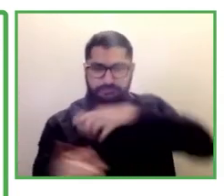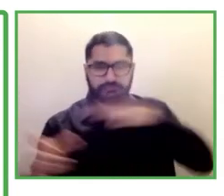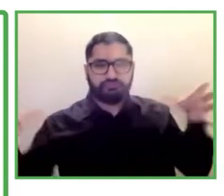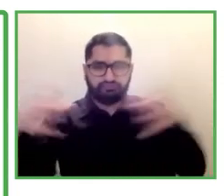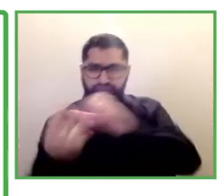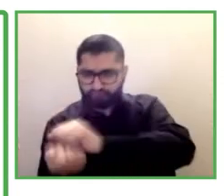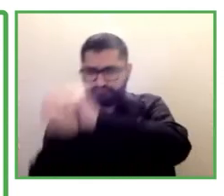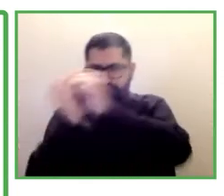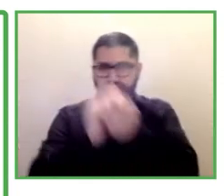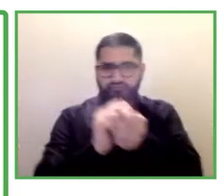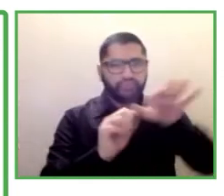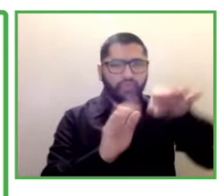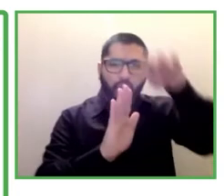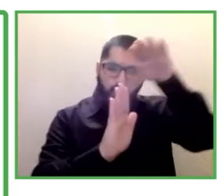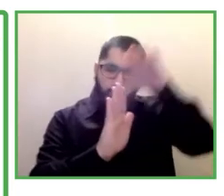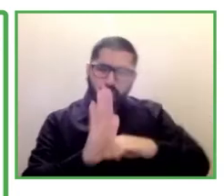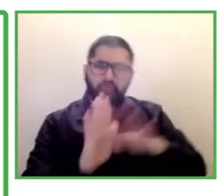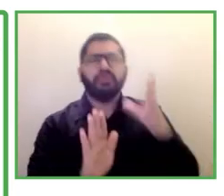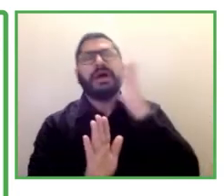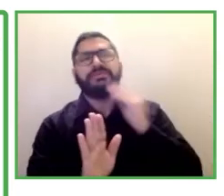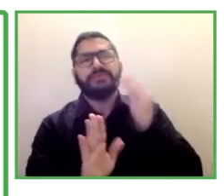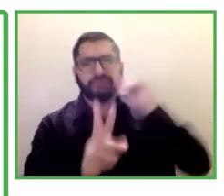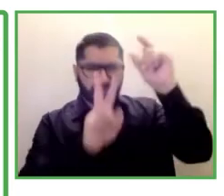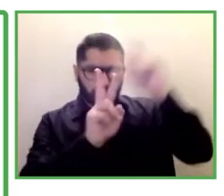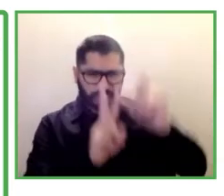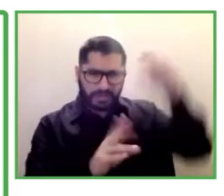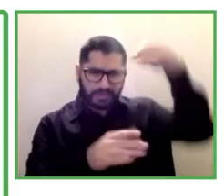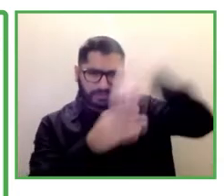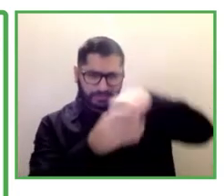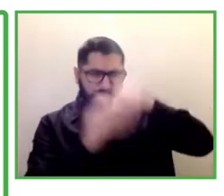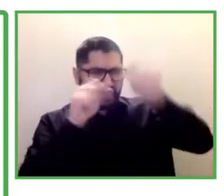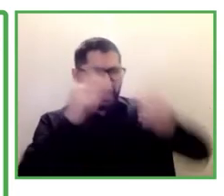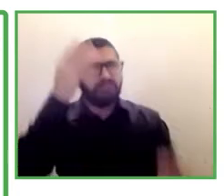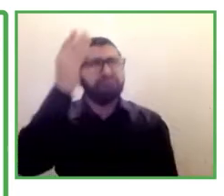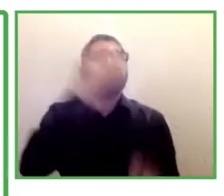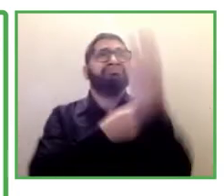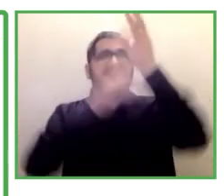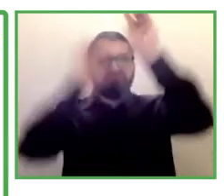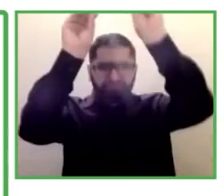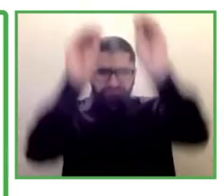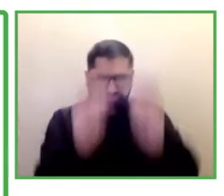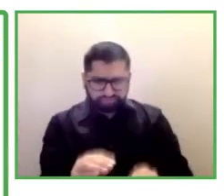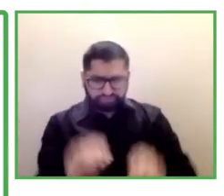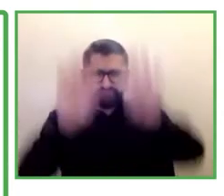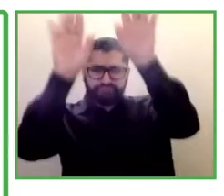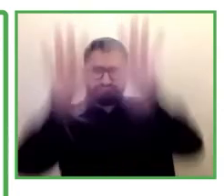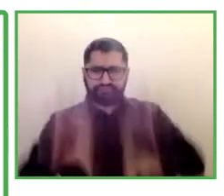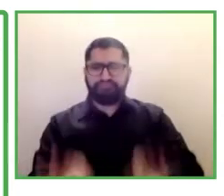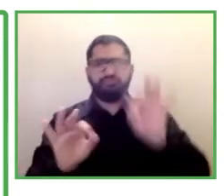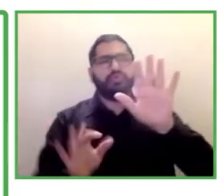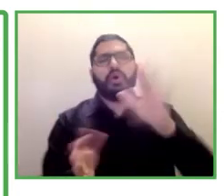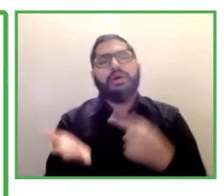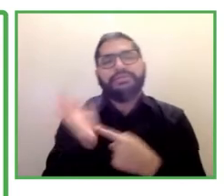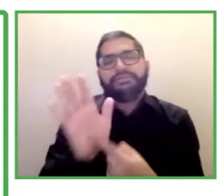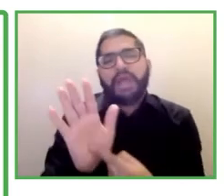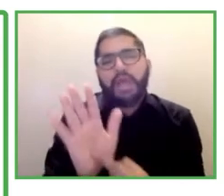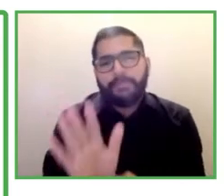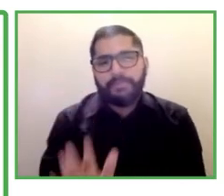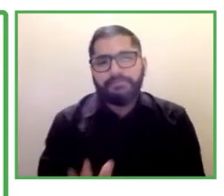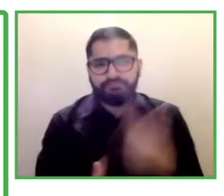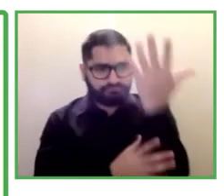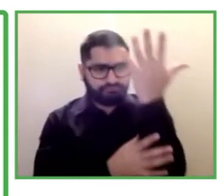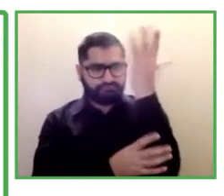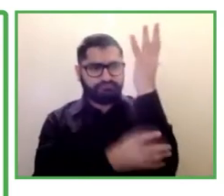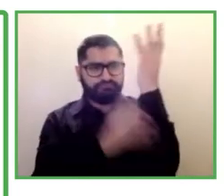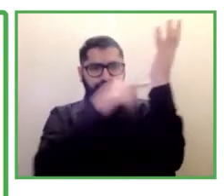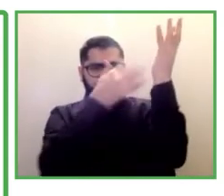pero de forma virtual. Y en el otoño pasado empezamos a ayudar a las personas a usar toda